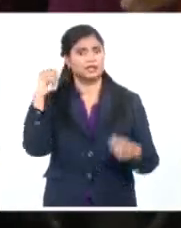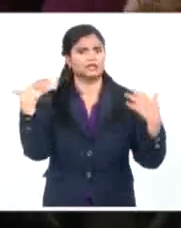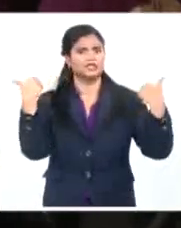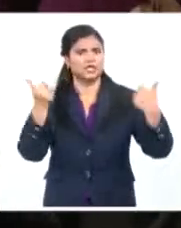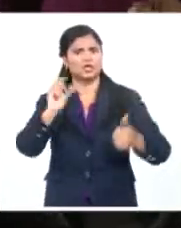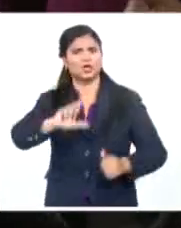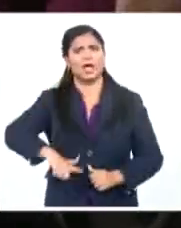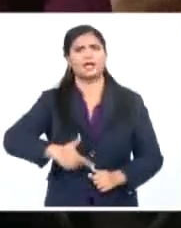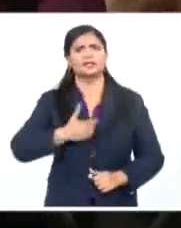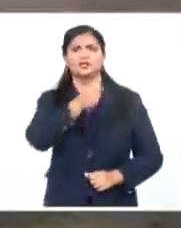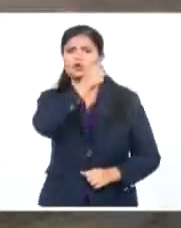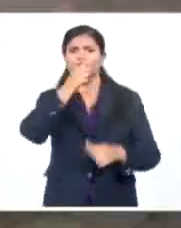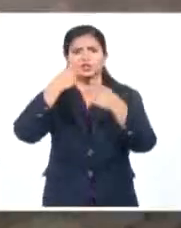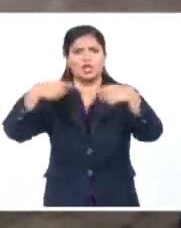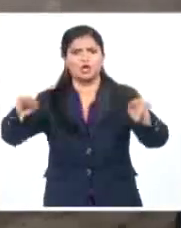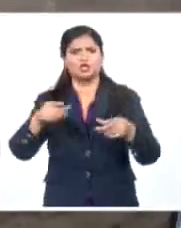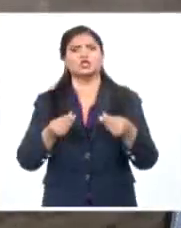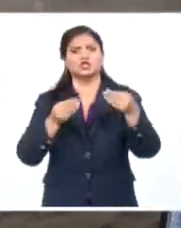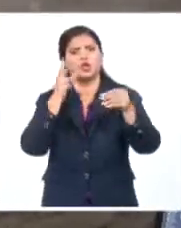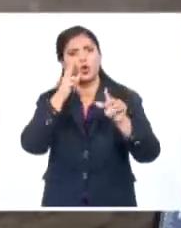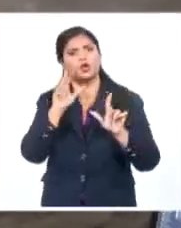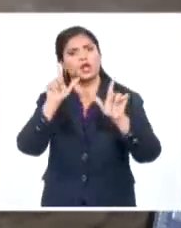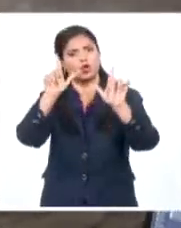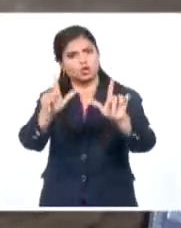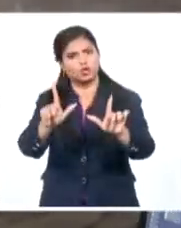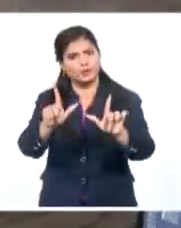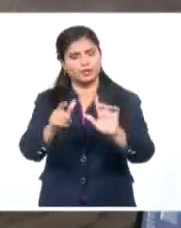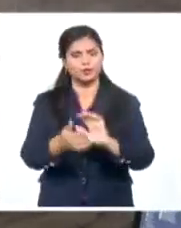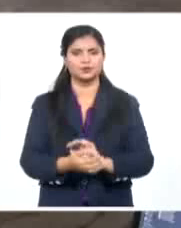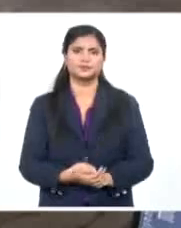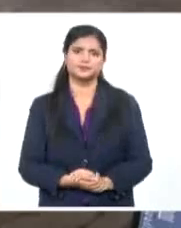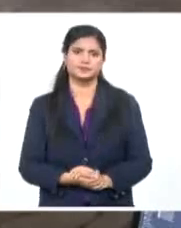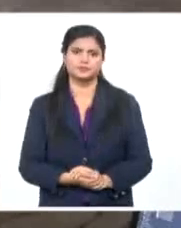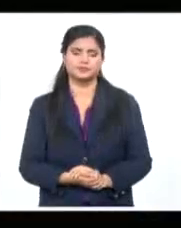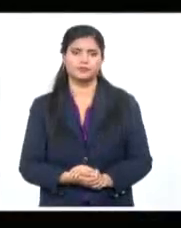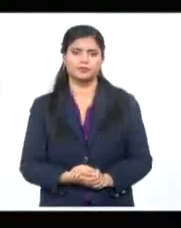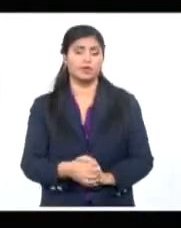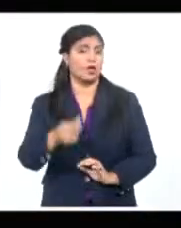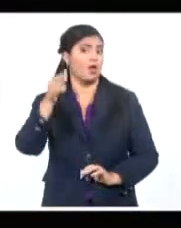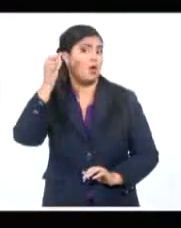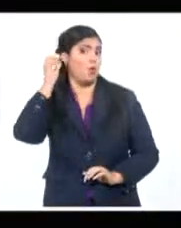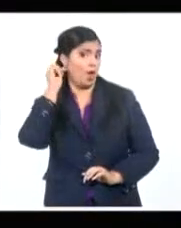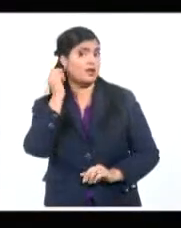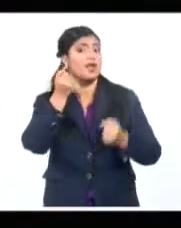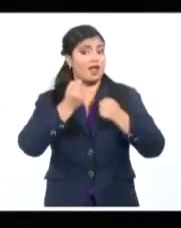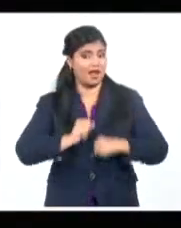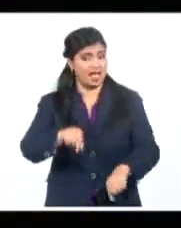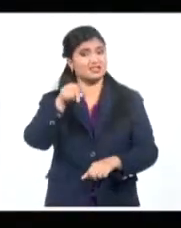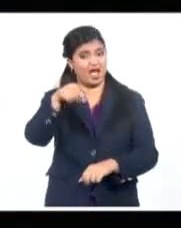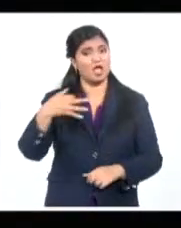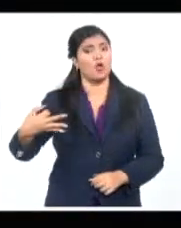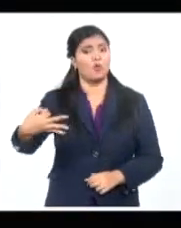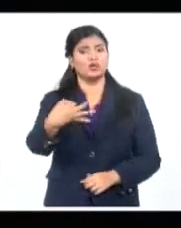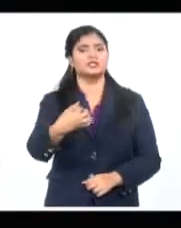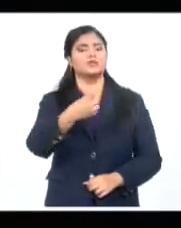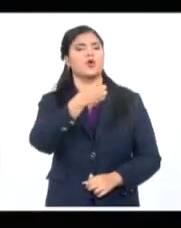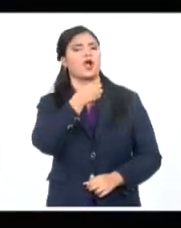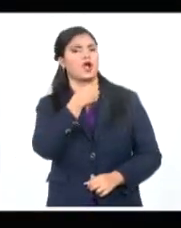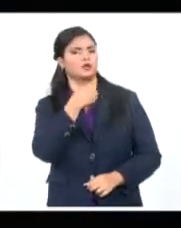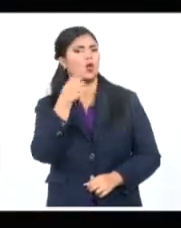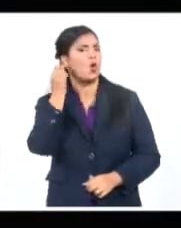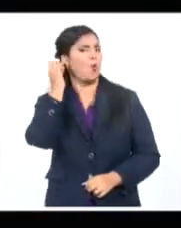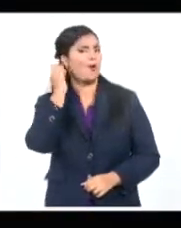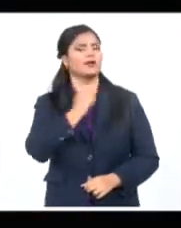concierto recordó encrucijada tierra natal de aire Santa María a esta mujer amorosa sencilla y